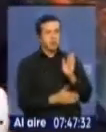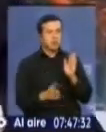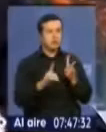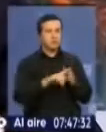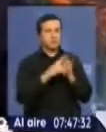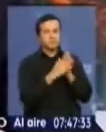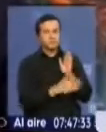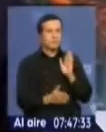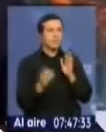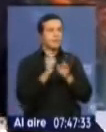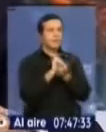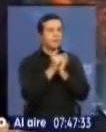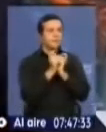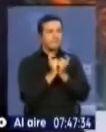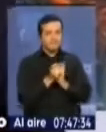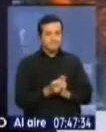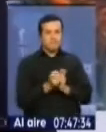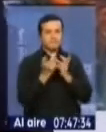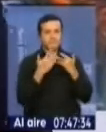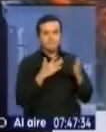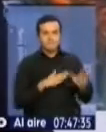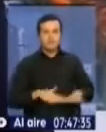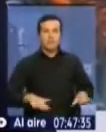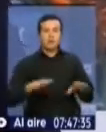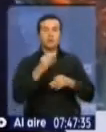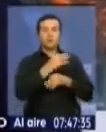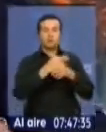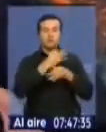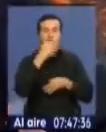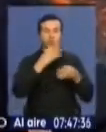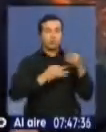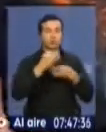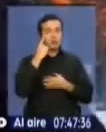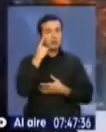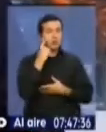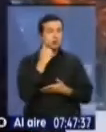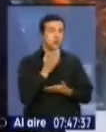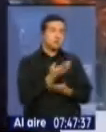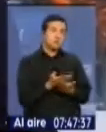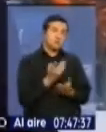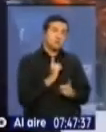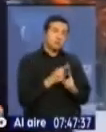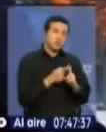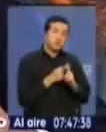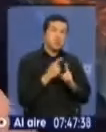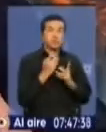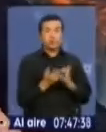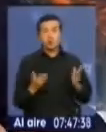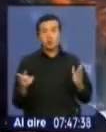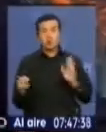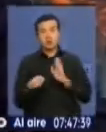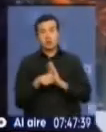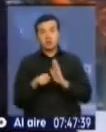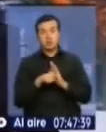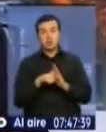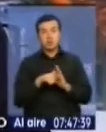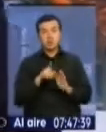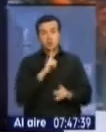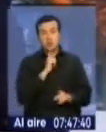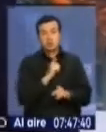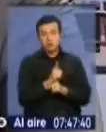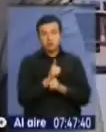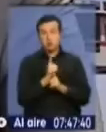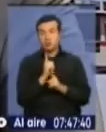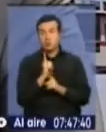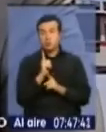de la reorganización, reconstitución de la función judicial, habrá cosas buenas y cosas que hay que corregir, sin duda, o cosas sin malas. Duda, sin